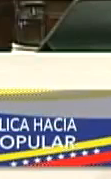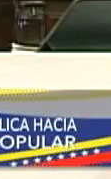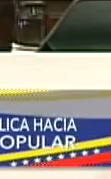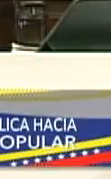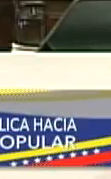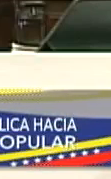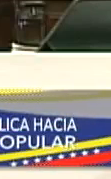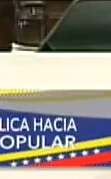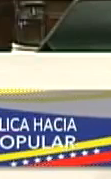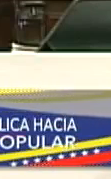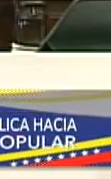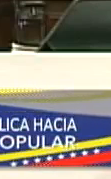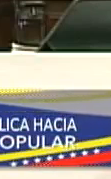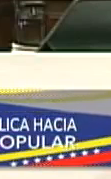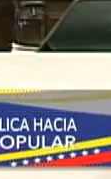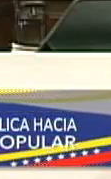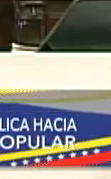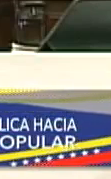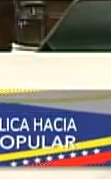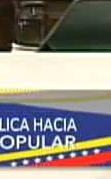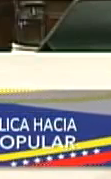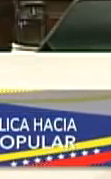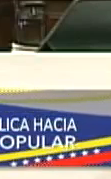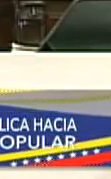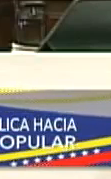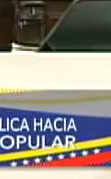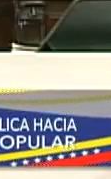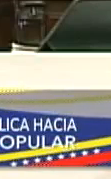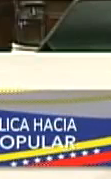Frente de Boxeadoras.